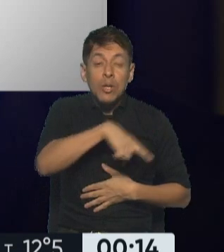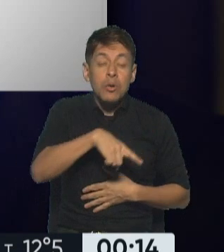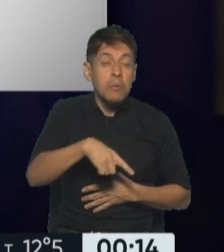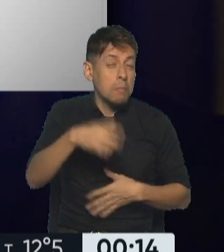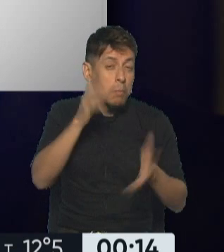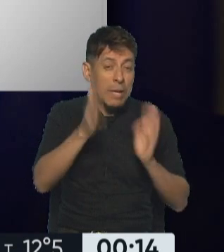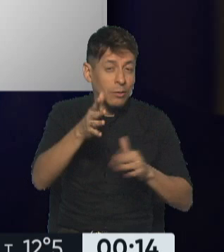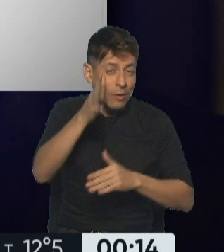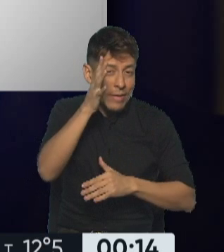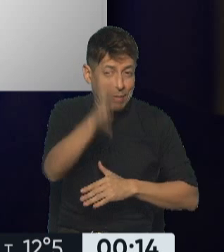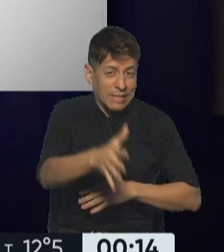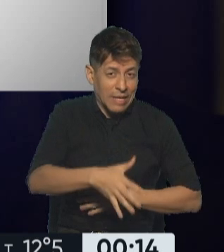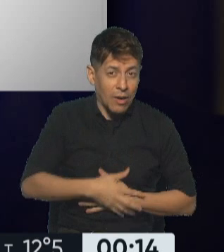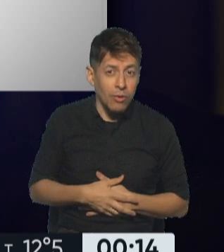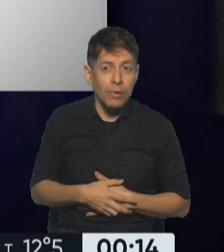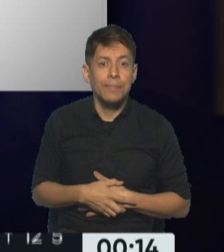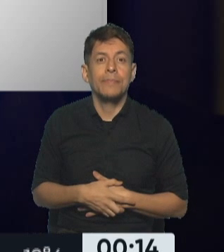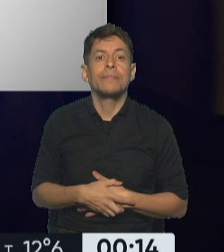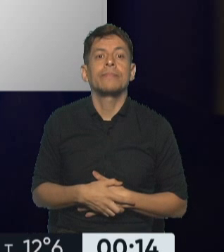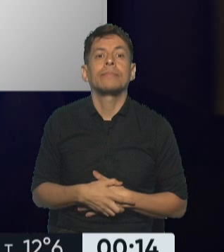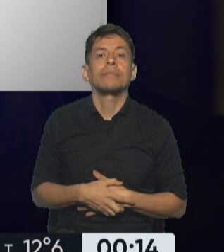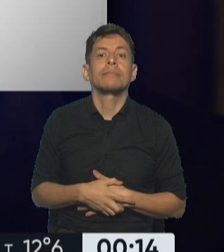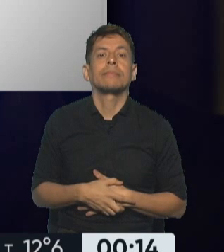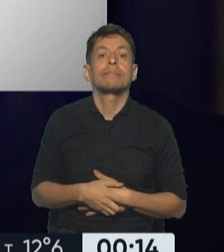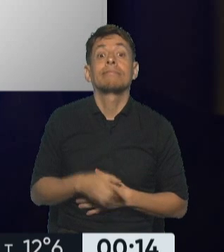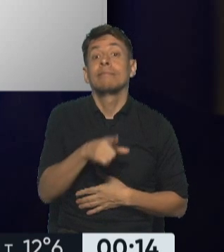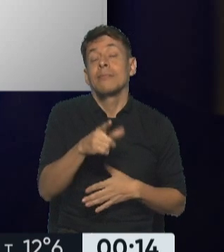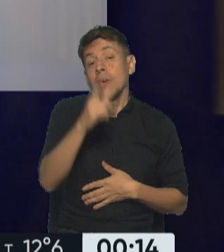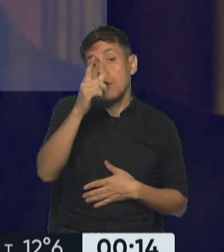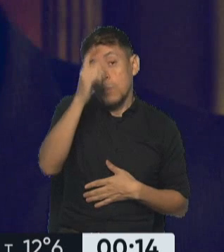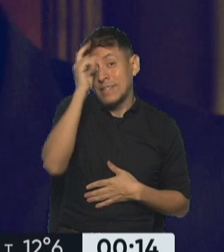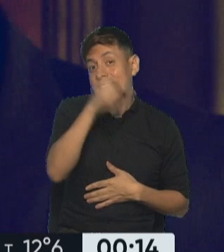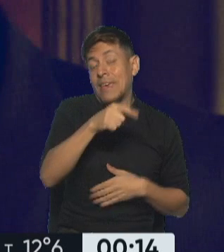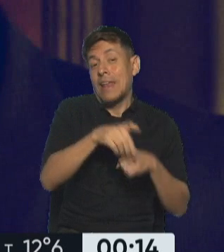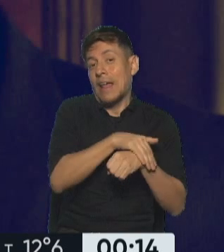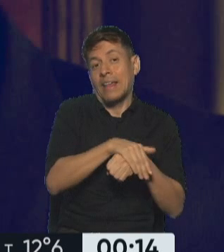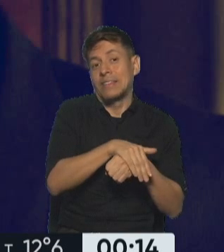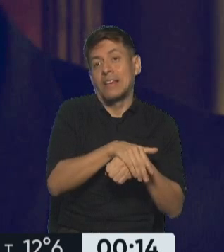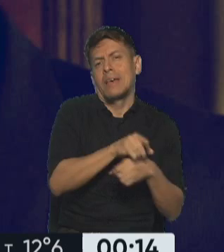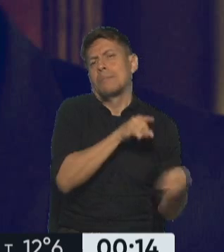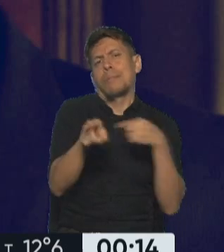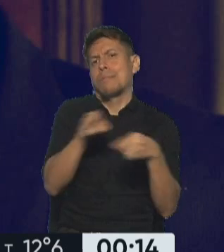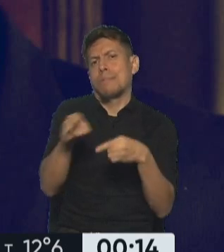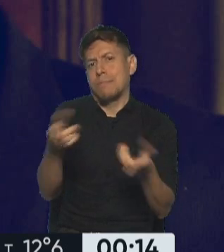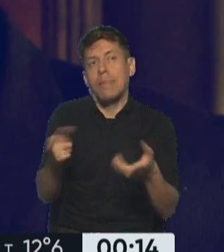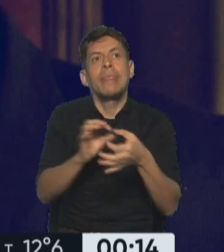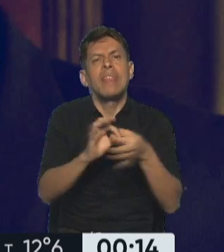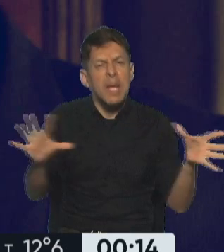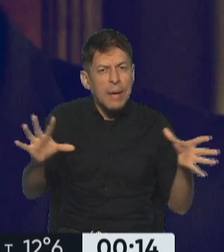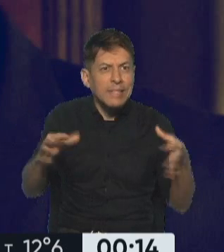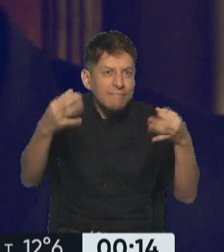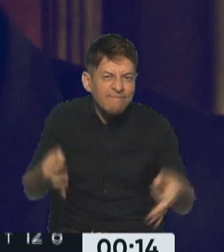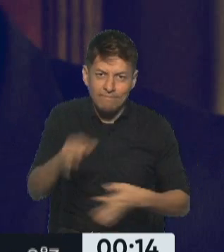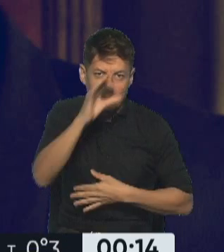Rodríguez Larreta se suma a la agresión contra mi persona. Nunca fueron ni serán democráticos. Vale aclarar que justamente la represión fue